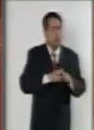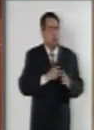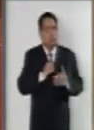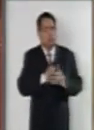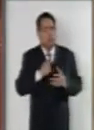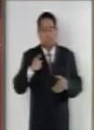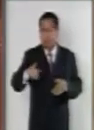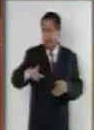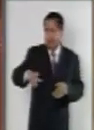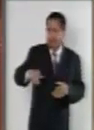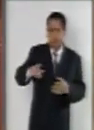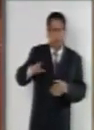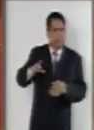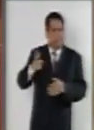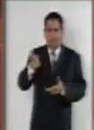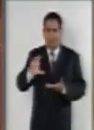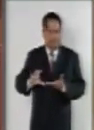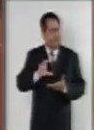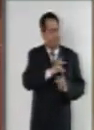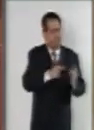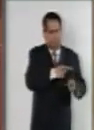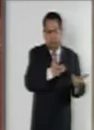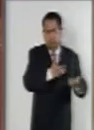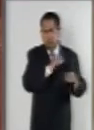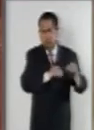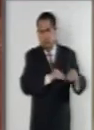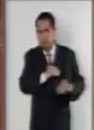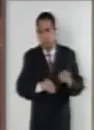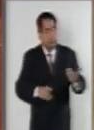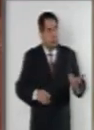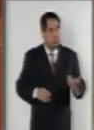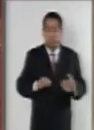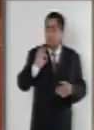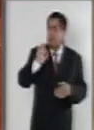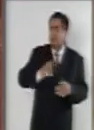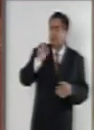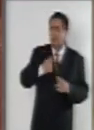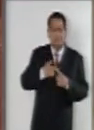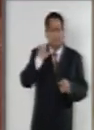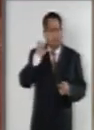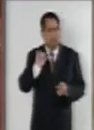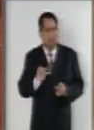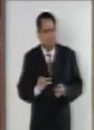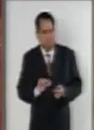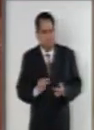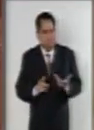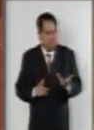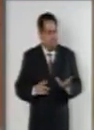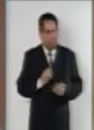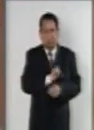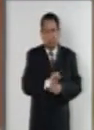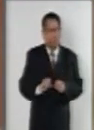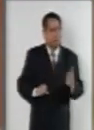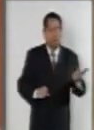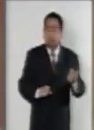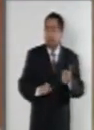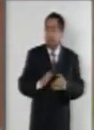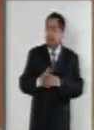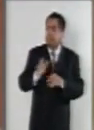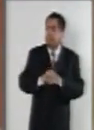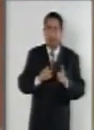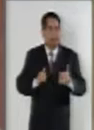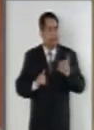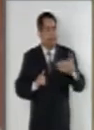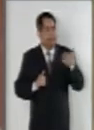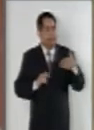créditos de la banca de desarrollo con tasas de interés preferenciales blandas para que puedan invertir,